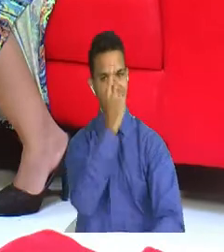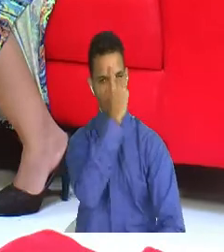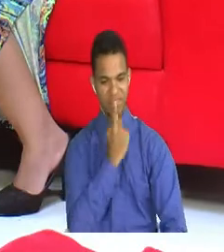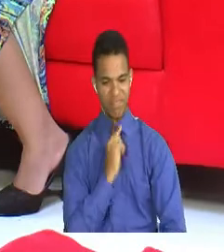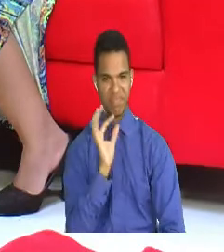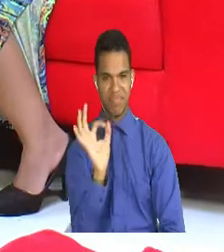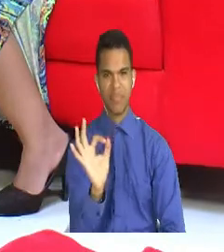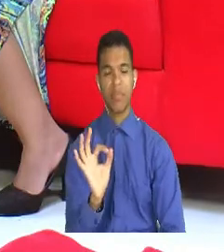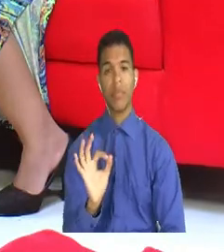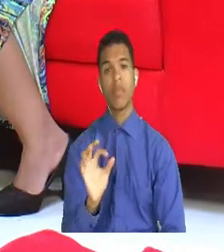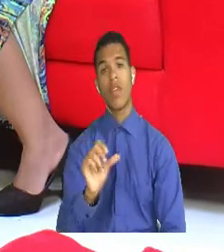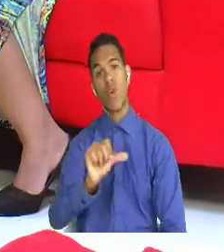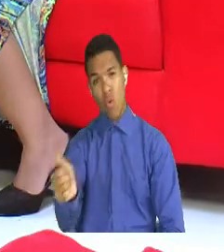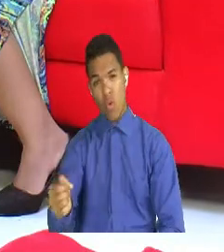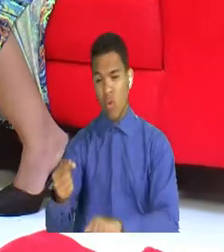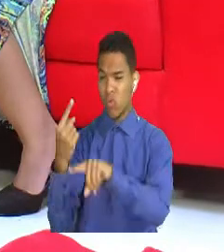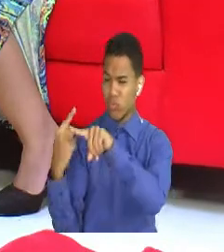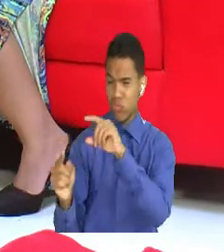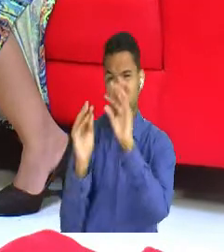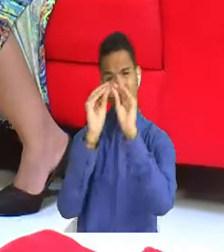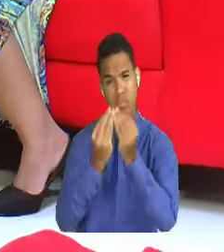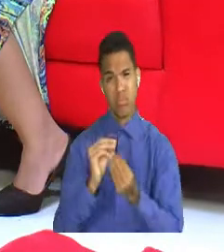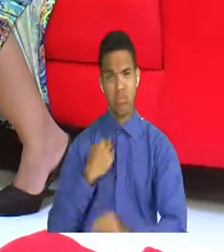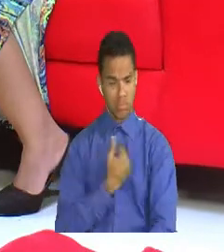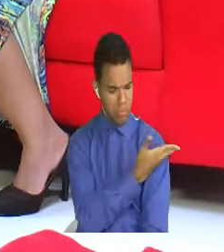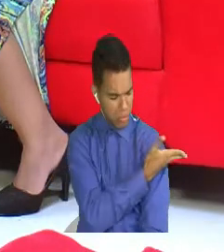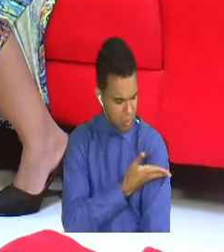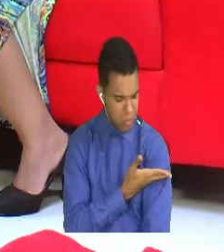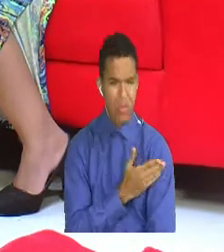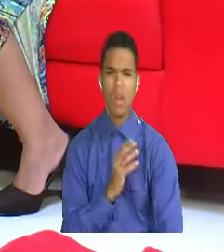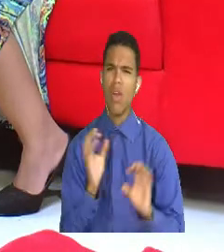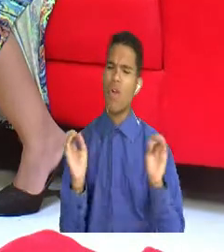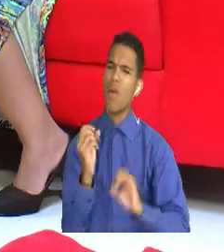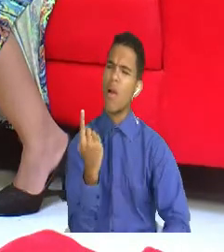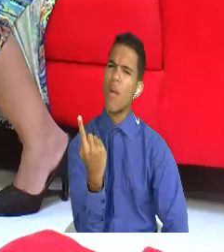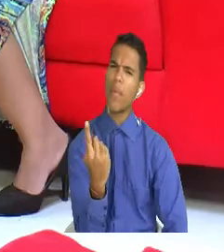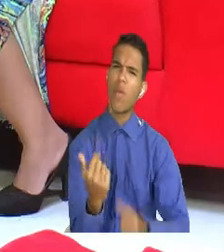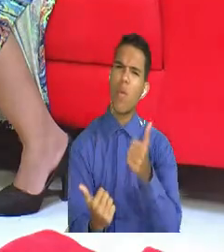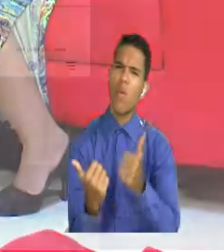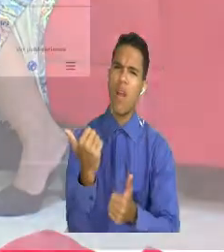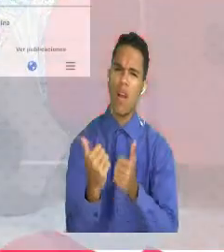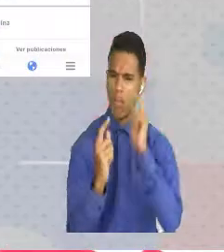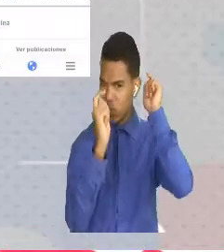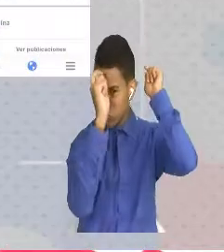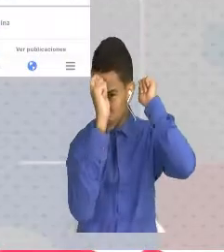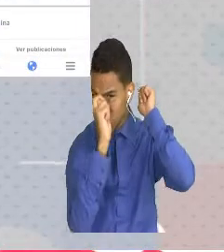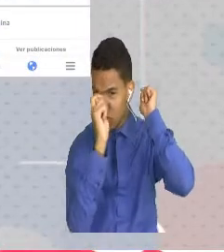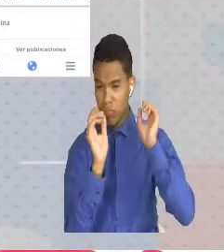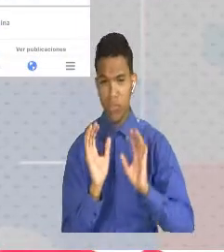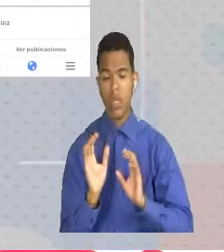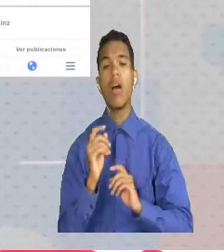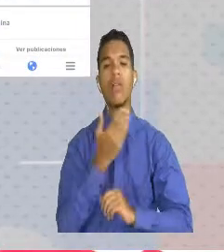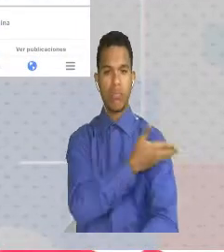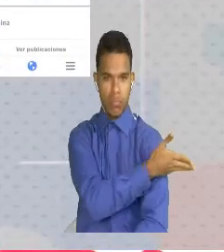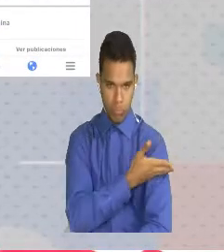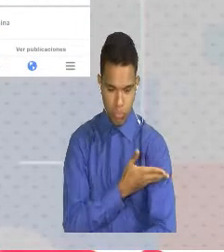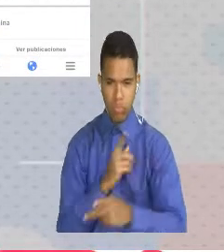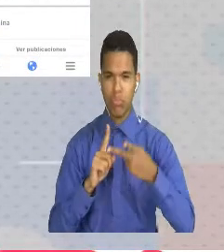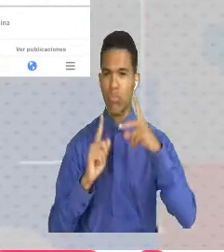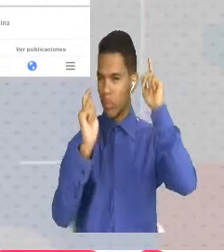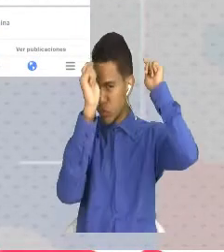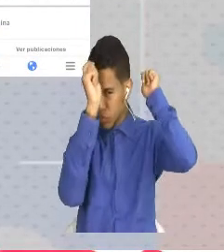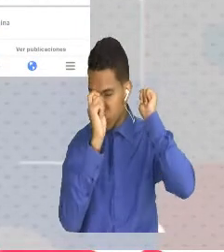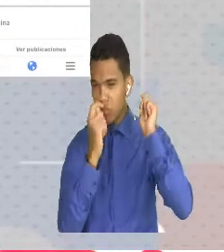de elementos, también se trabajan otros como camisetas, no sé, o solamente mucho y cachuchas. No, tenemos camisetas, tenemos gorras, tenemos